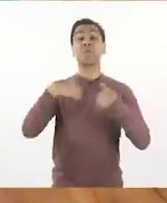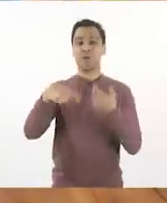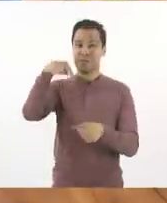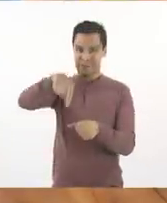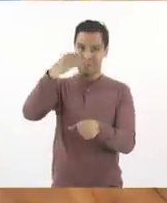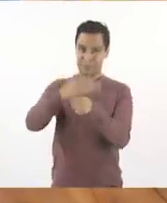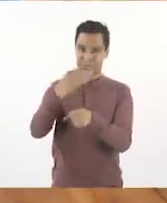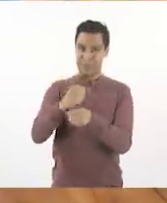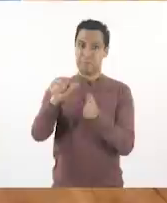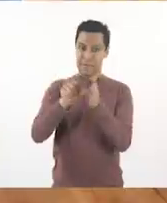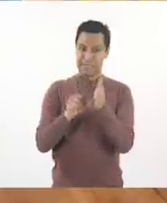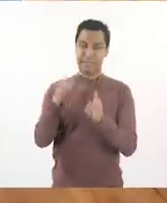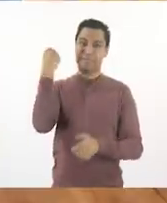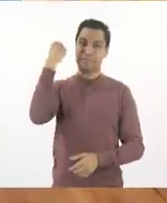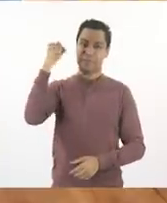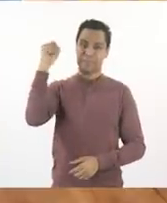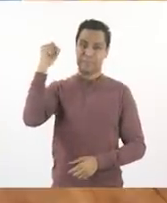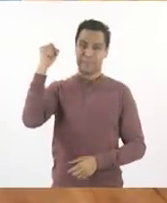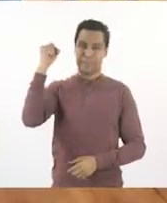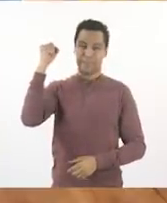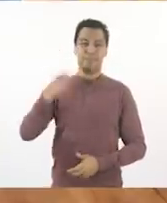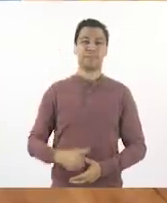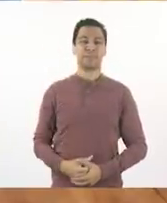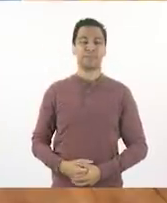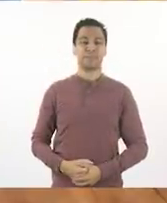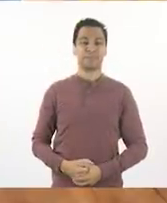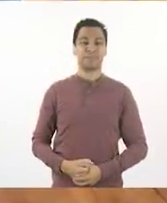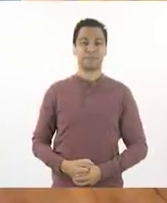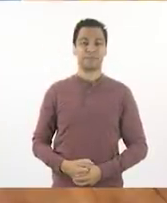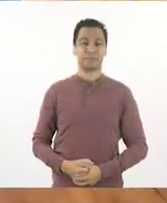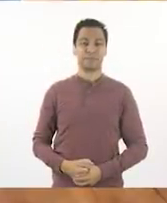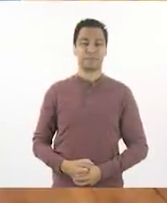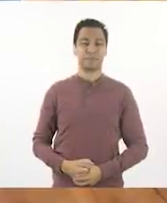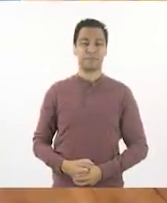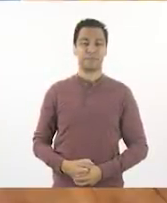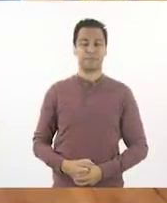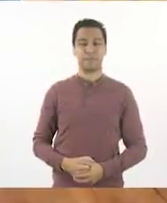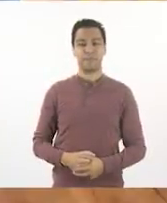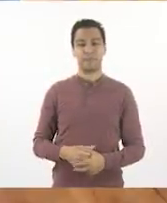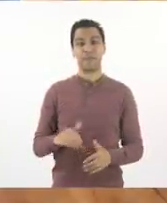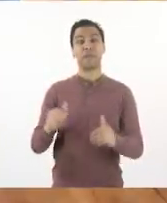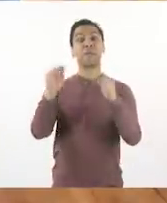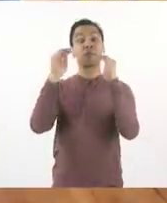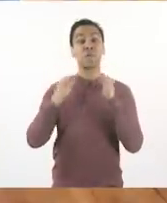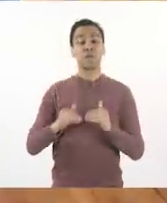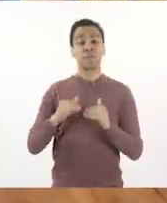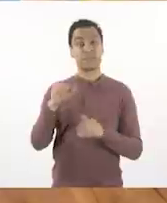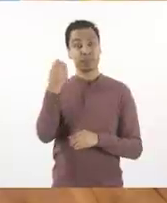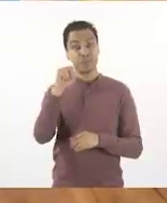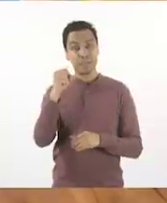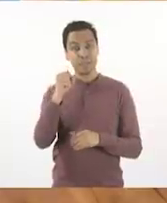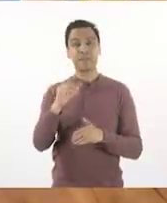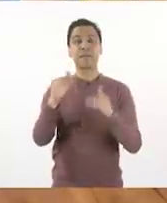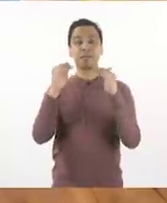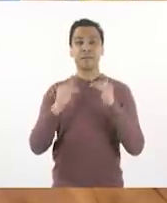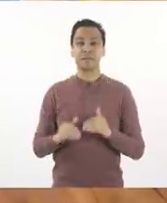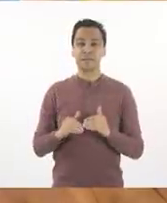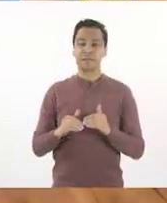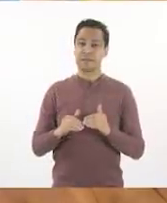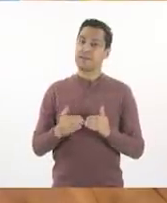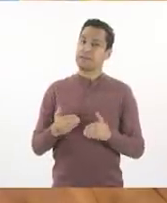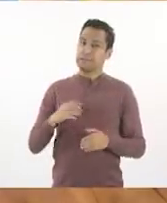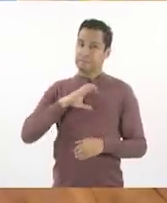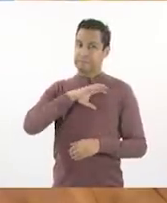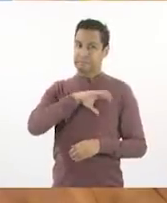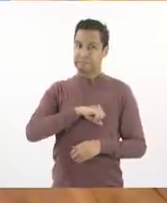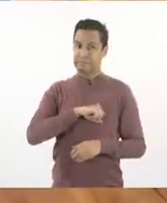estamos ahorita, septiembre. Septiembre, muy bien. Después de septiembre viene el mes favorito de